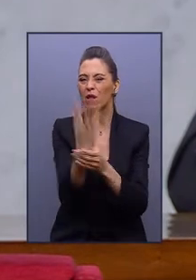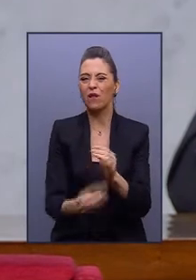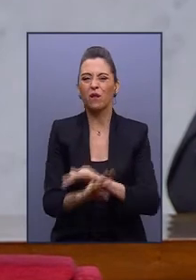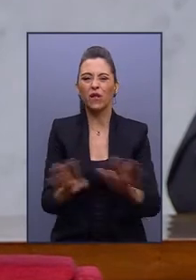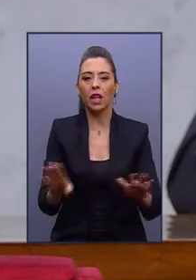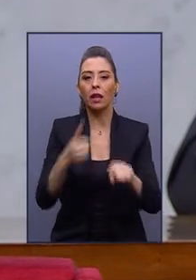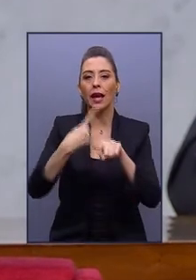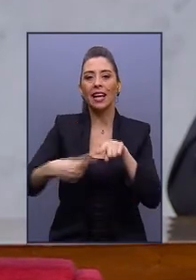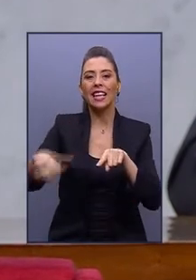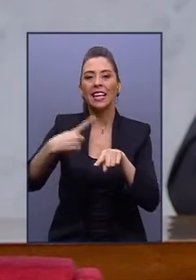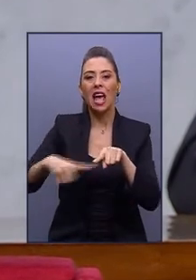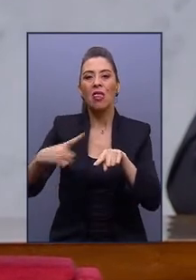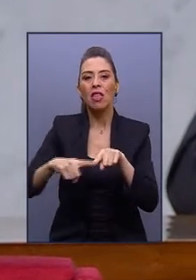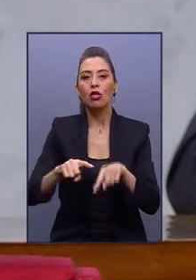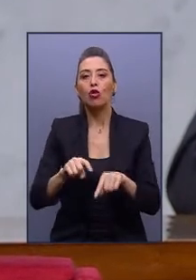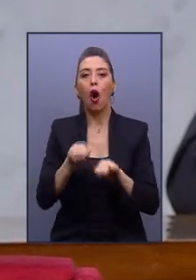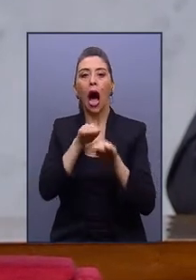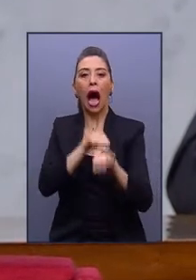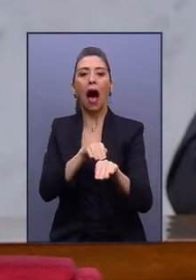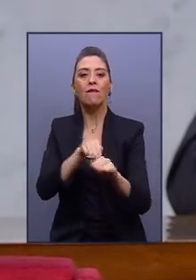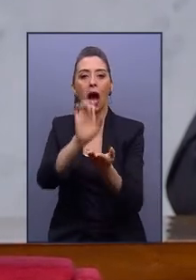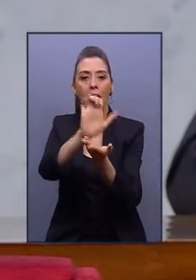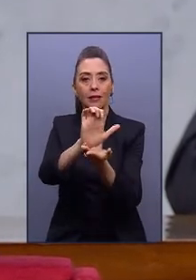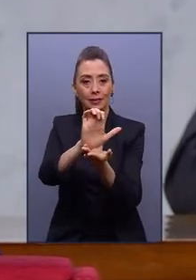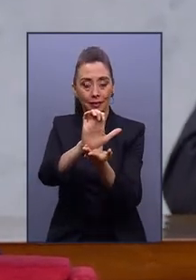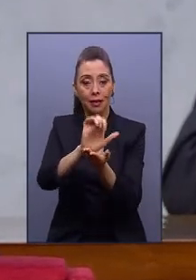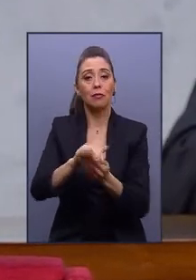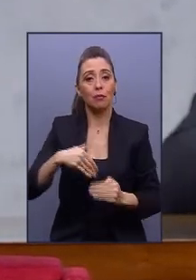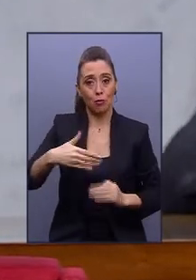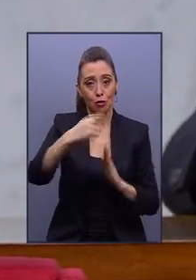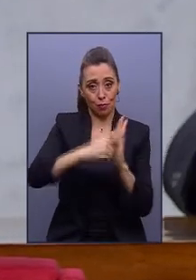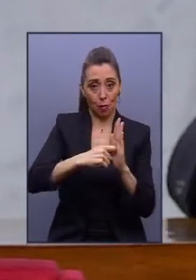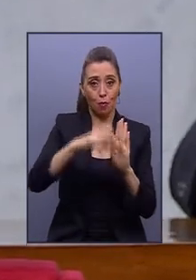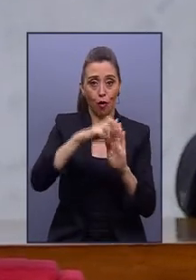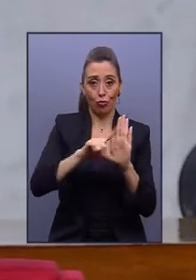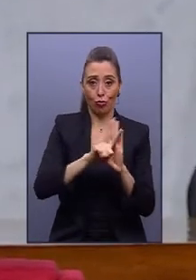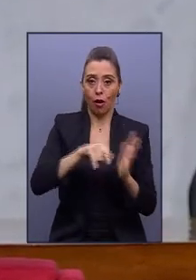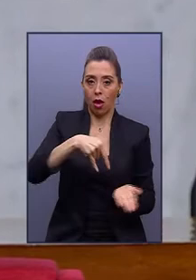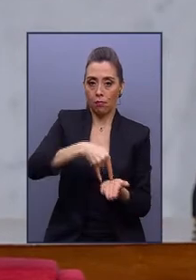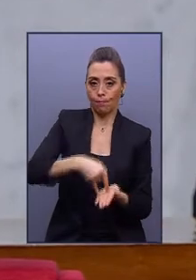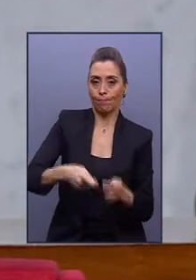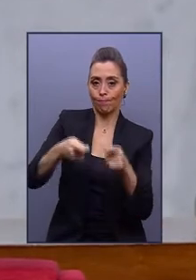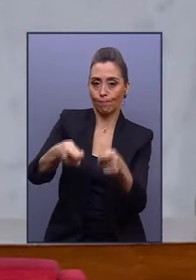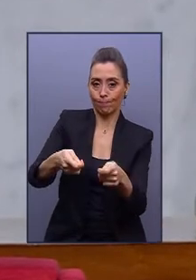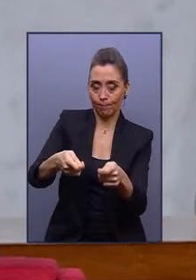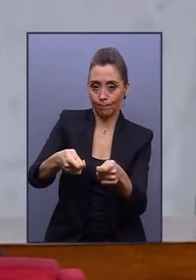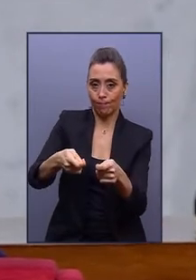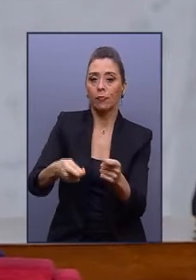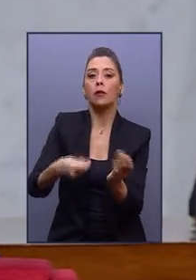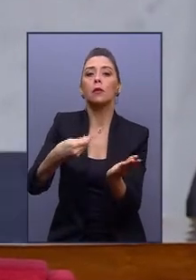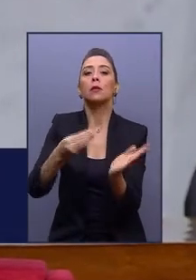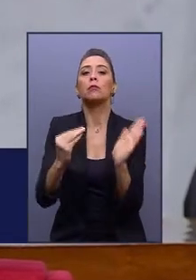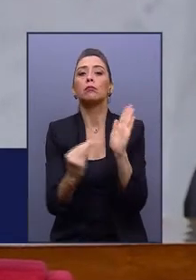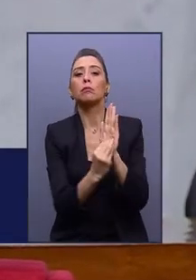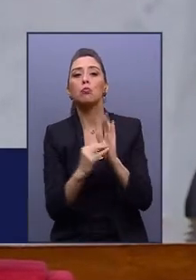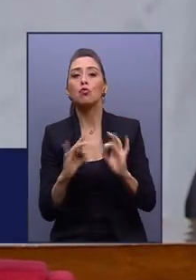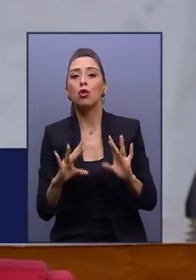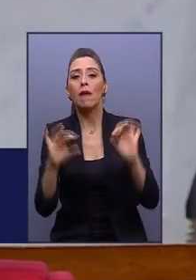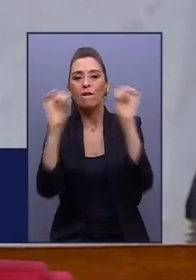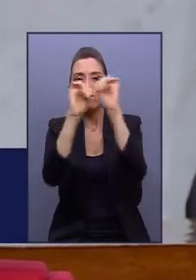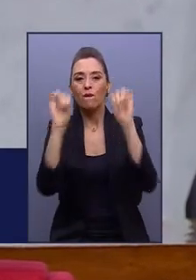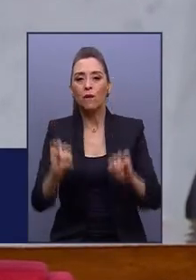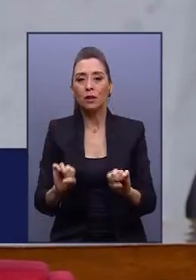del Estado. En los próximos meses enviaremos un proyecto de ley al Congreso que establecerá un sistema de financiamiento estudiantil